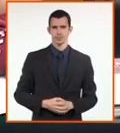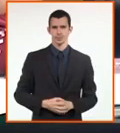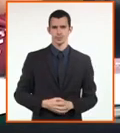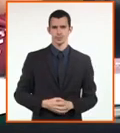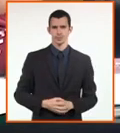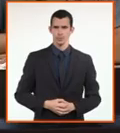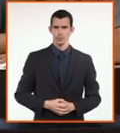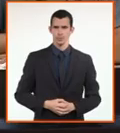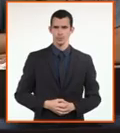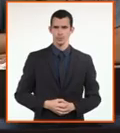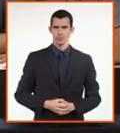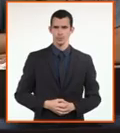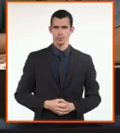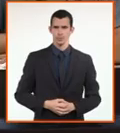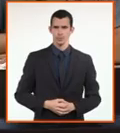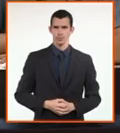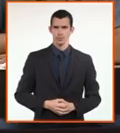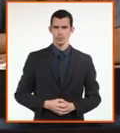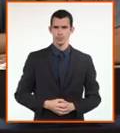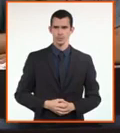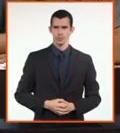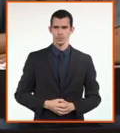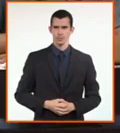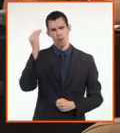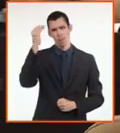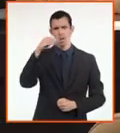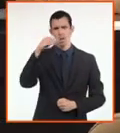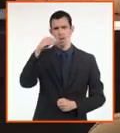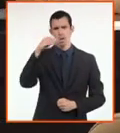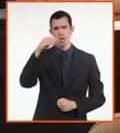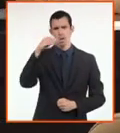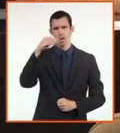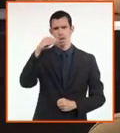científicos estudiantiles y los podemos especializar en los diferentes